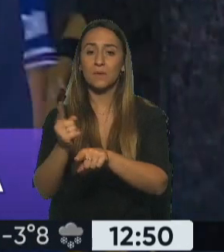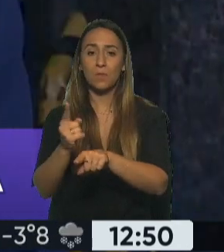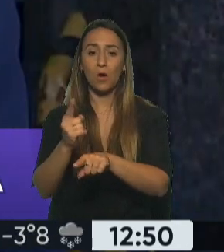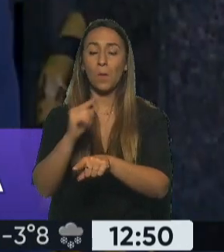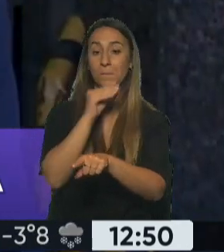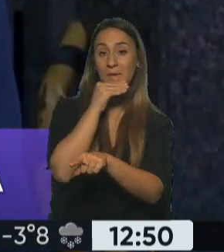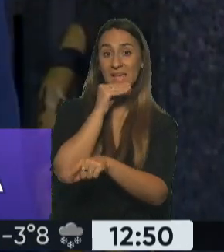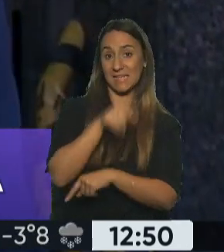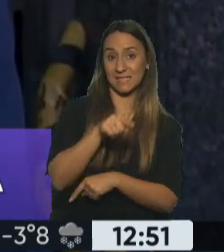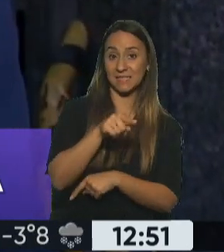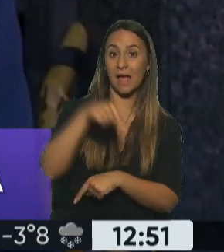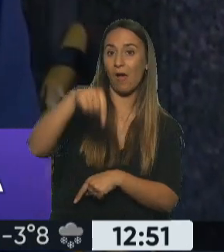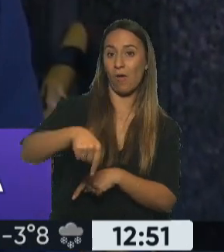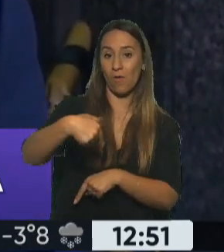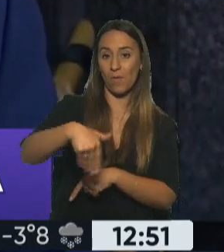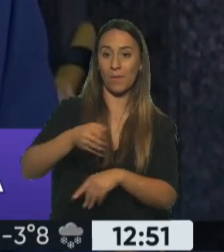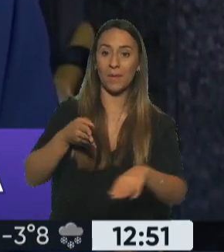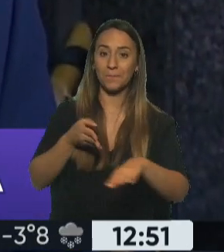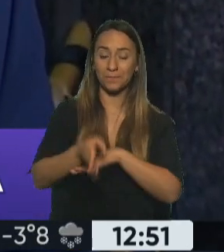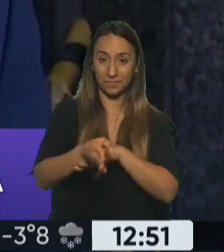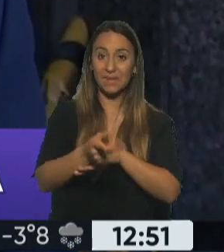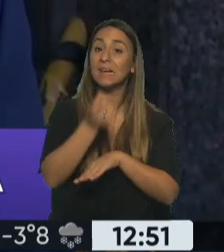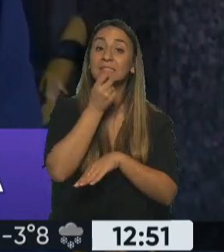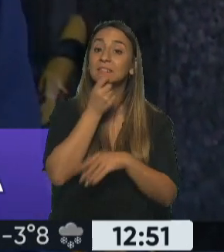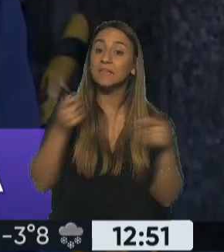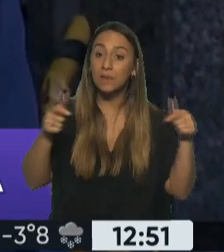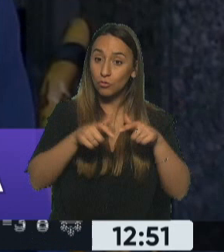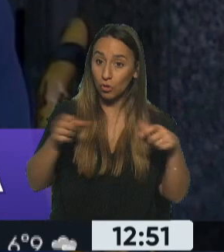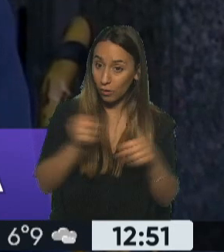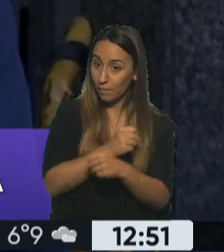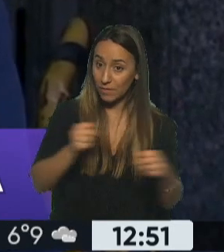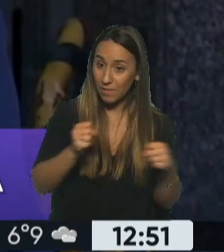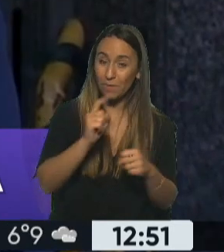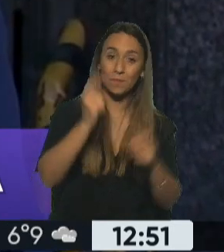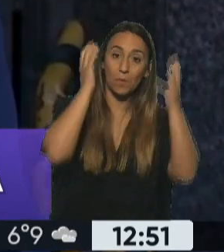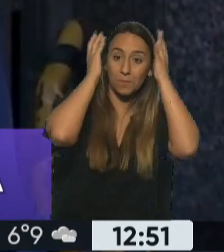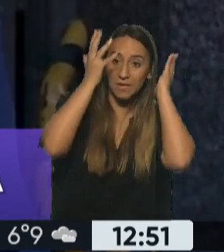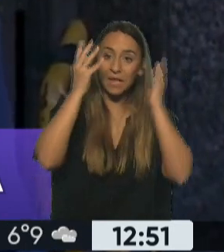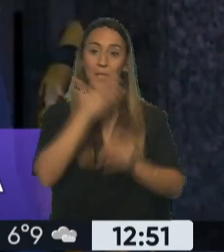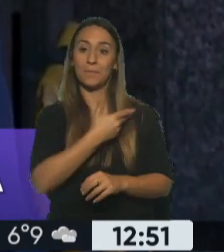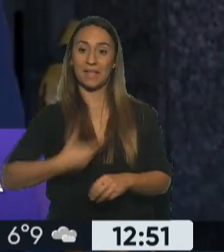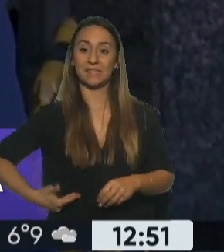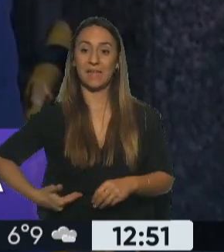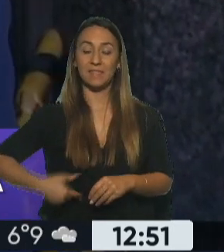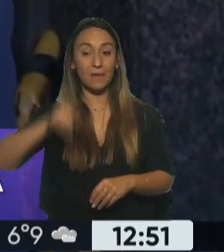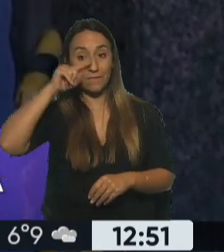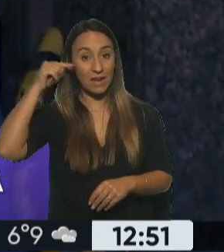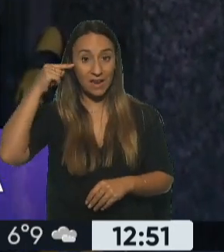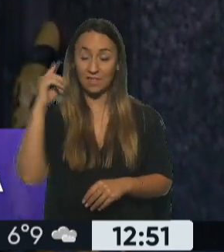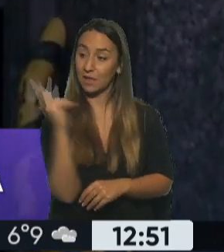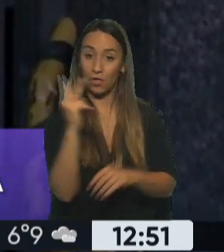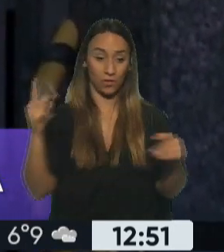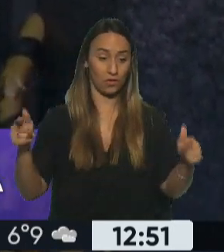maa en la jornada de hoy si Se confirma la reunión entre Javier Miley y el presidente Alberto Fernández para ordenar la